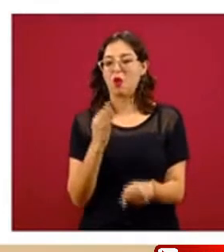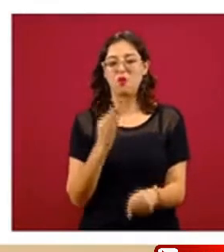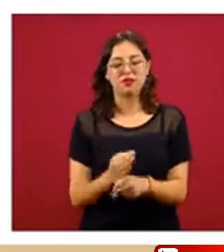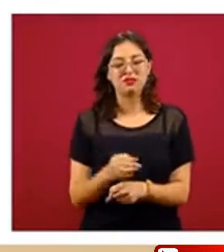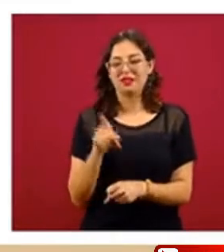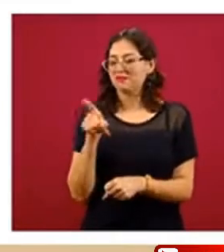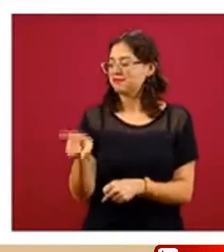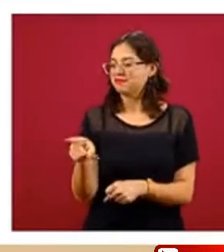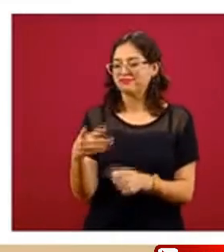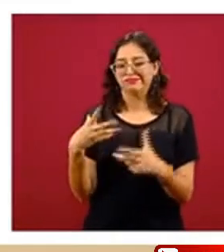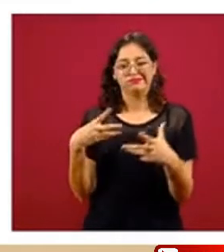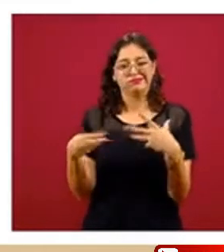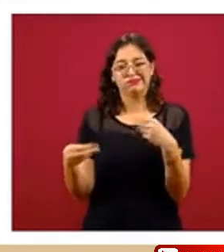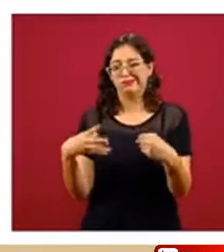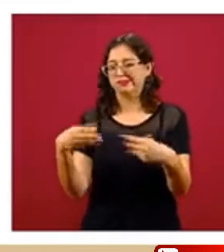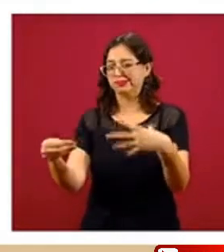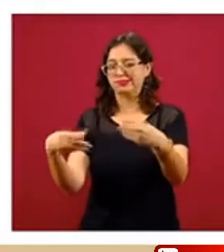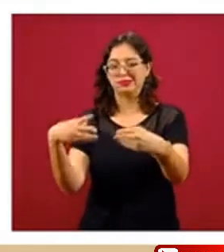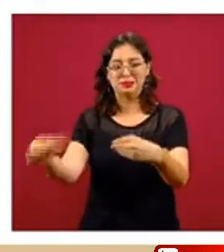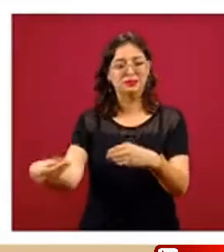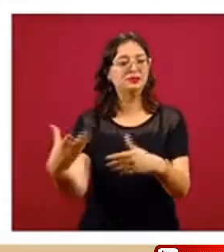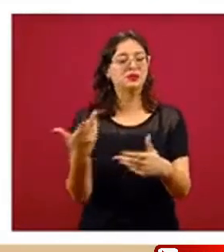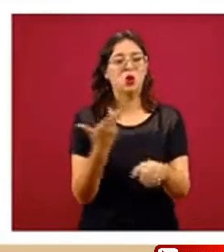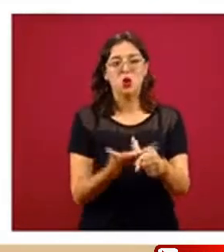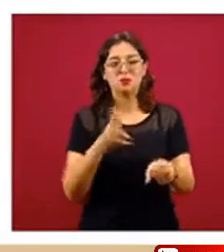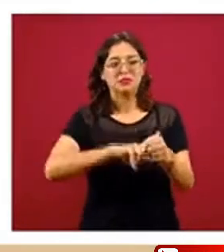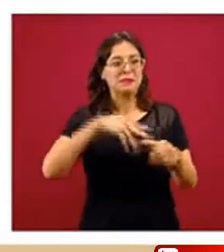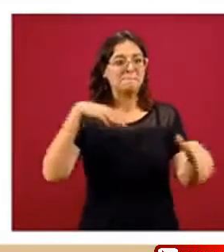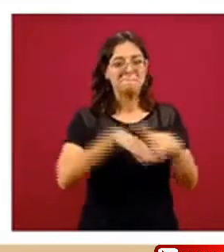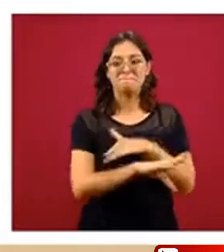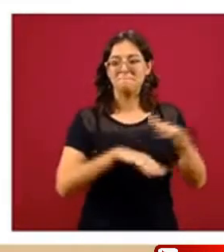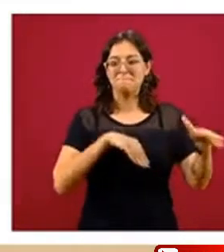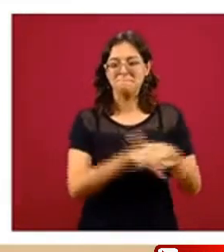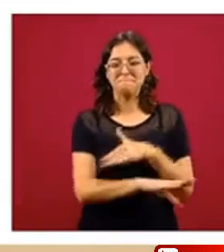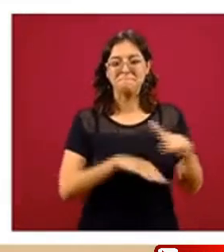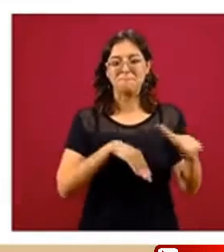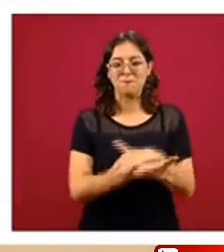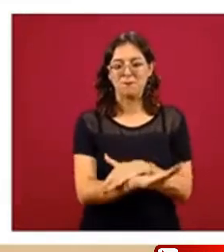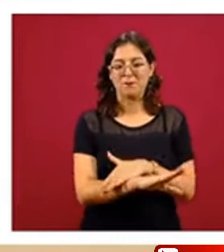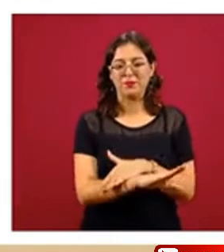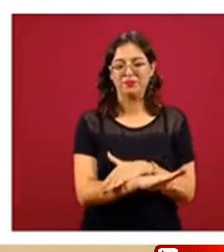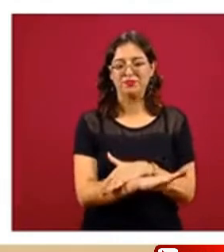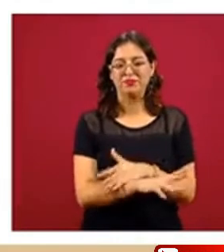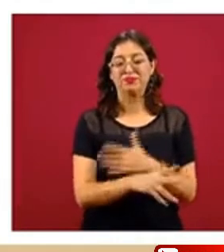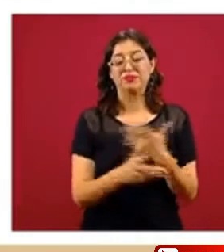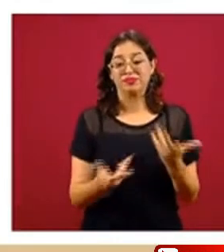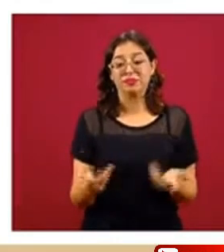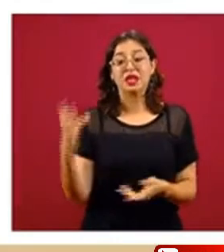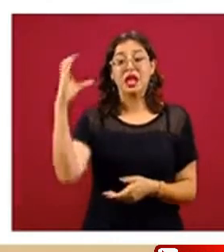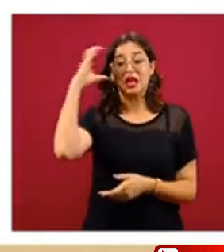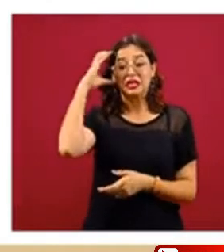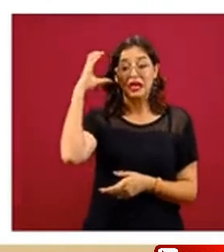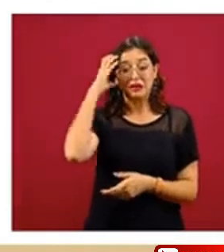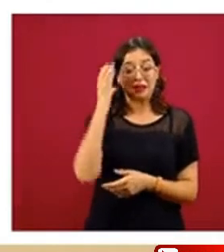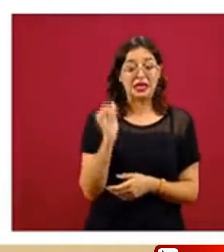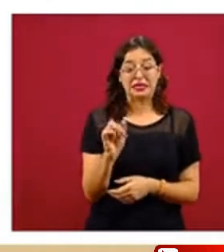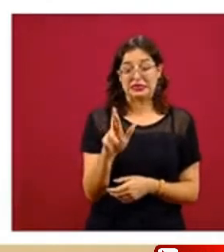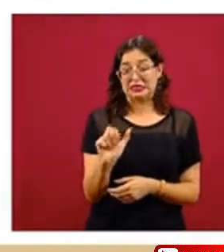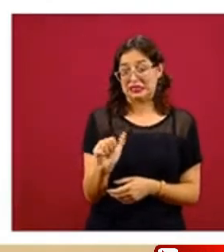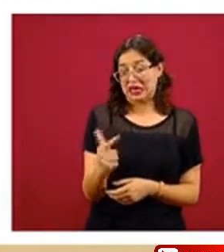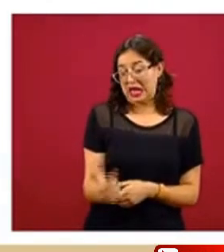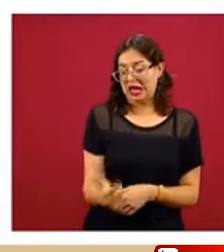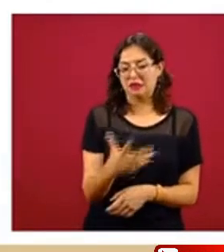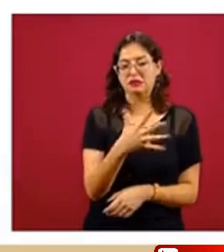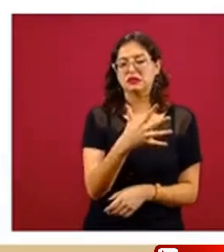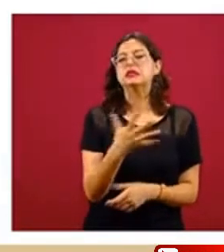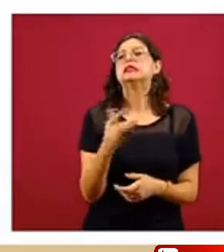mayor intensidad de demanda de los servicios de salud. En este caso es para camas de hospitalización general, es